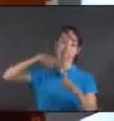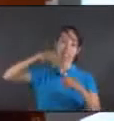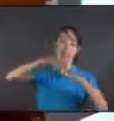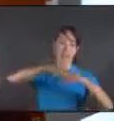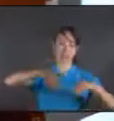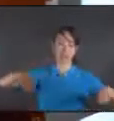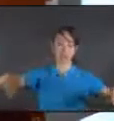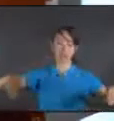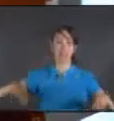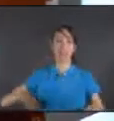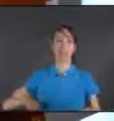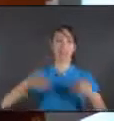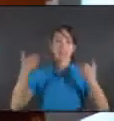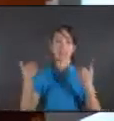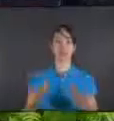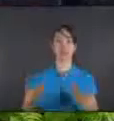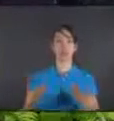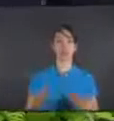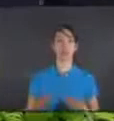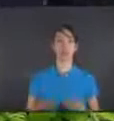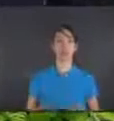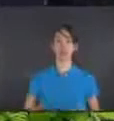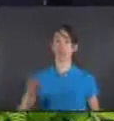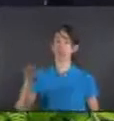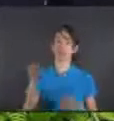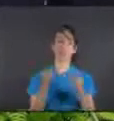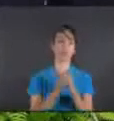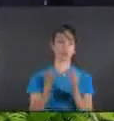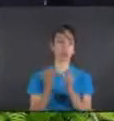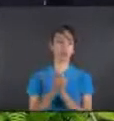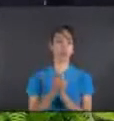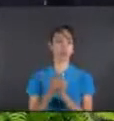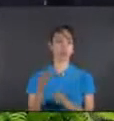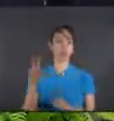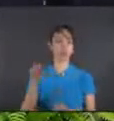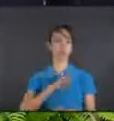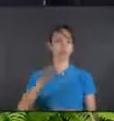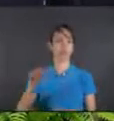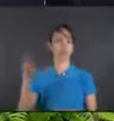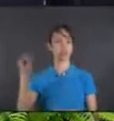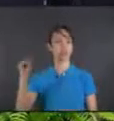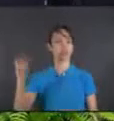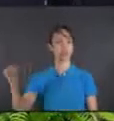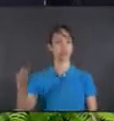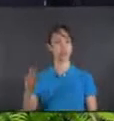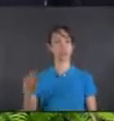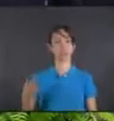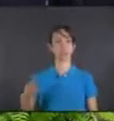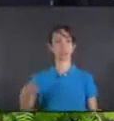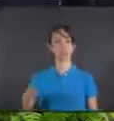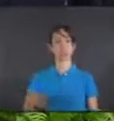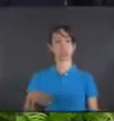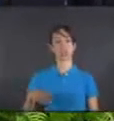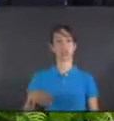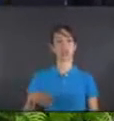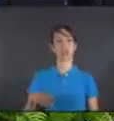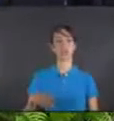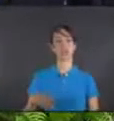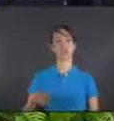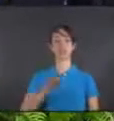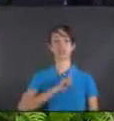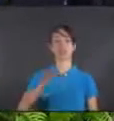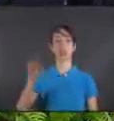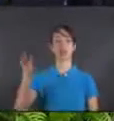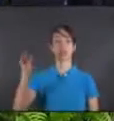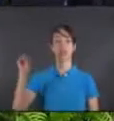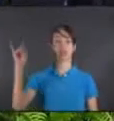hago en ti un reinicio de ese ministerio. Y así habrán otros, también lo dije en la mañana, que son